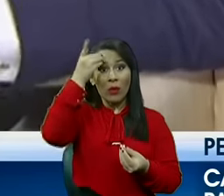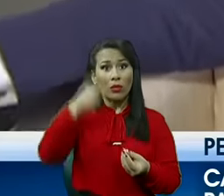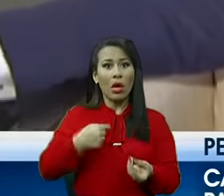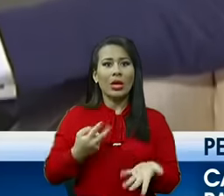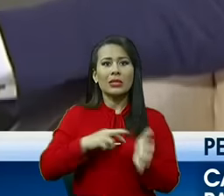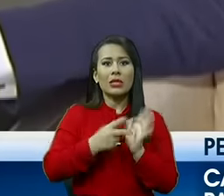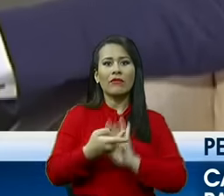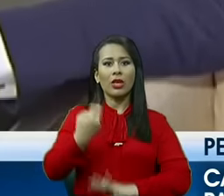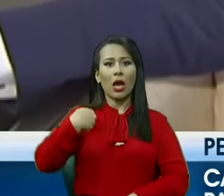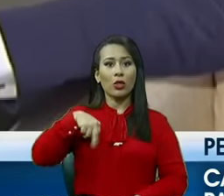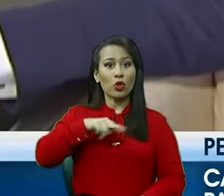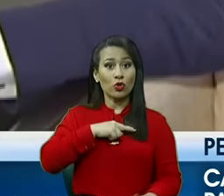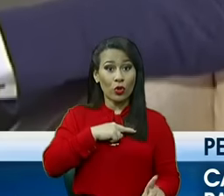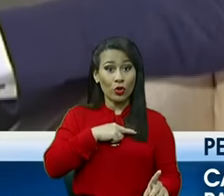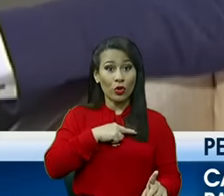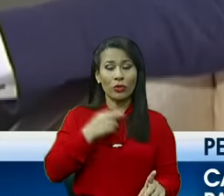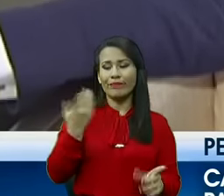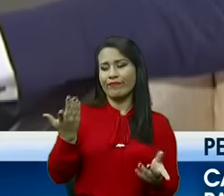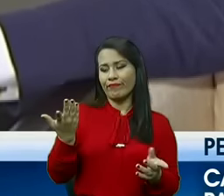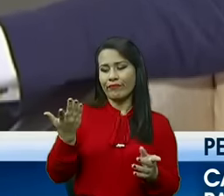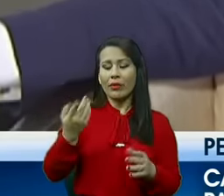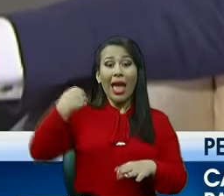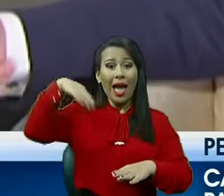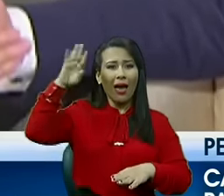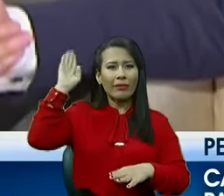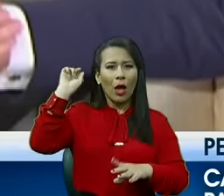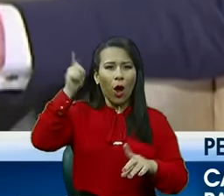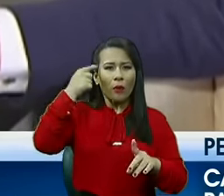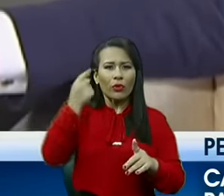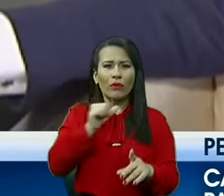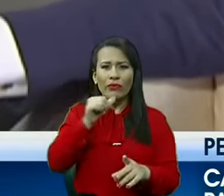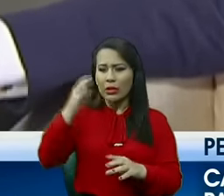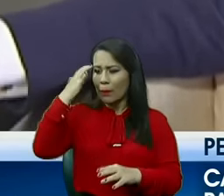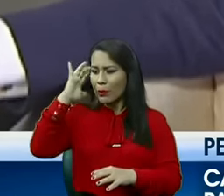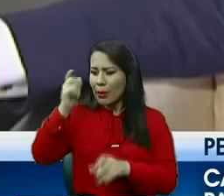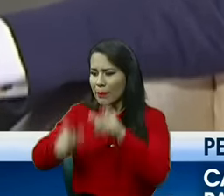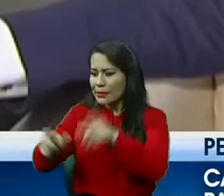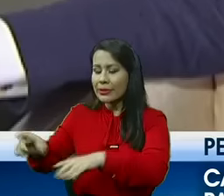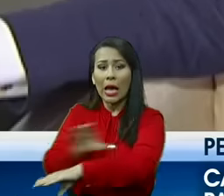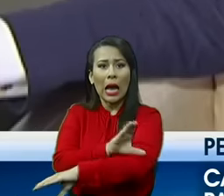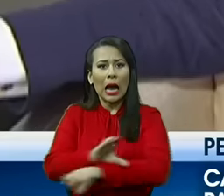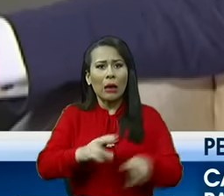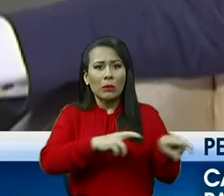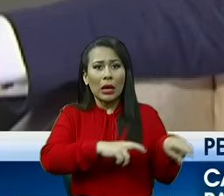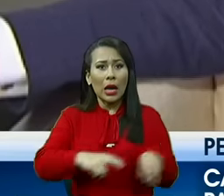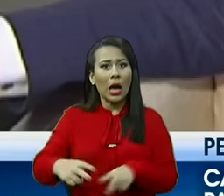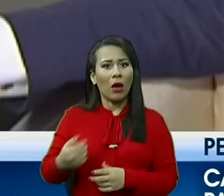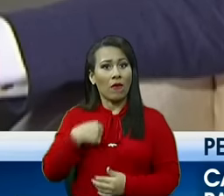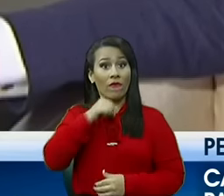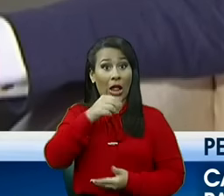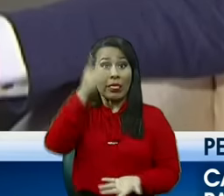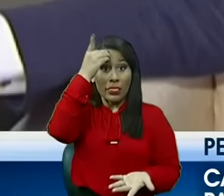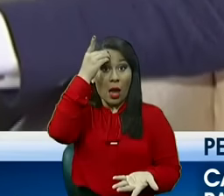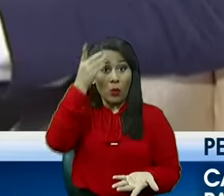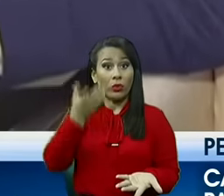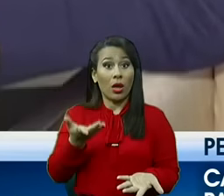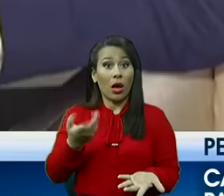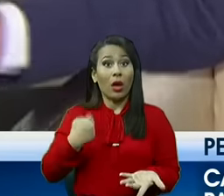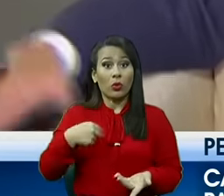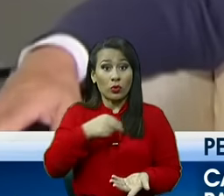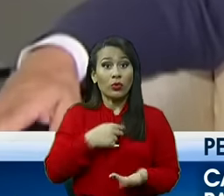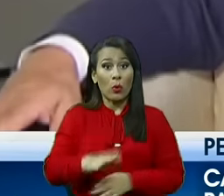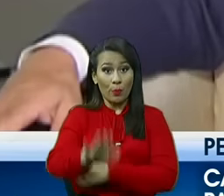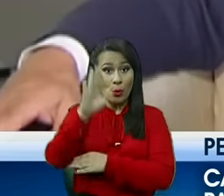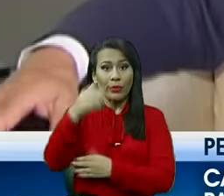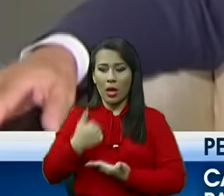atorando a los campesinos productores con todas esas posibilidades que tenemos en este momento de operar con normalidad como son por